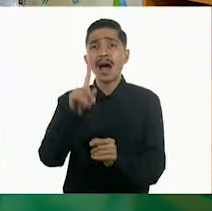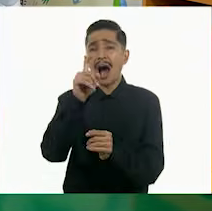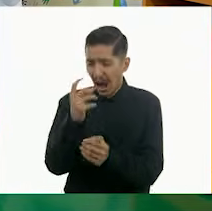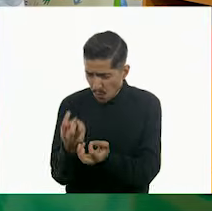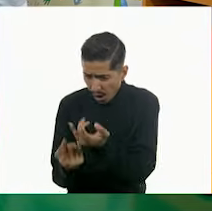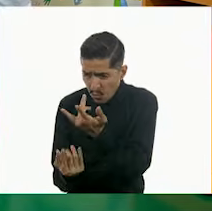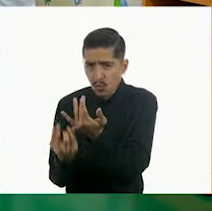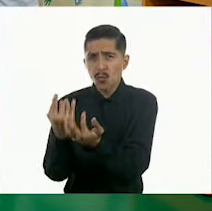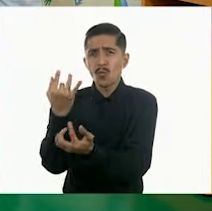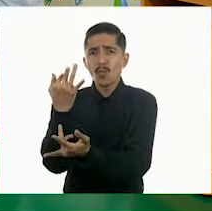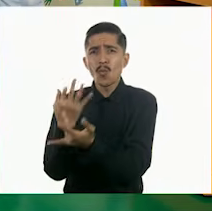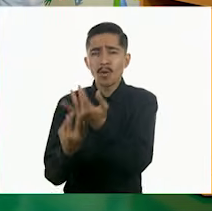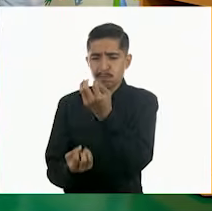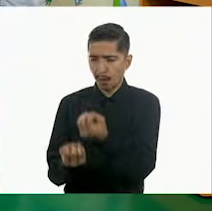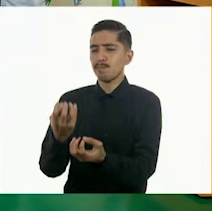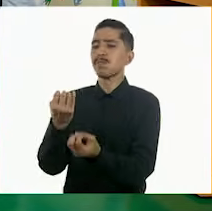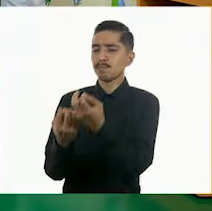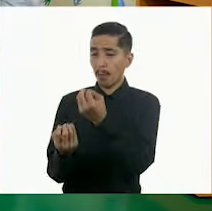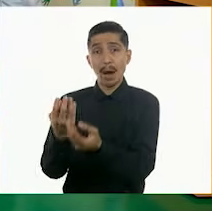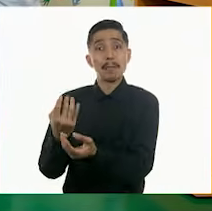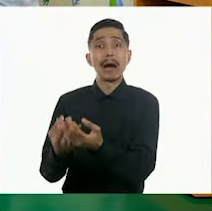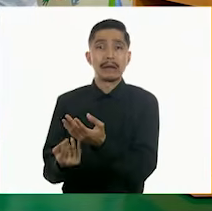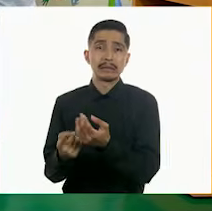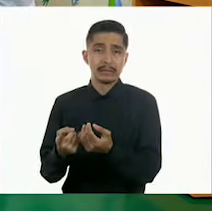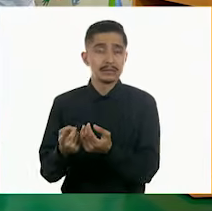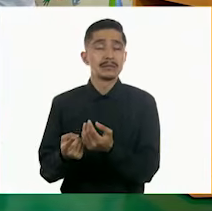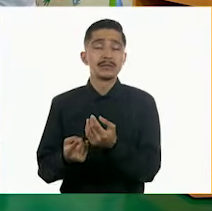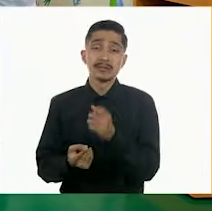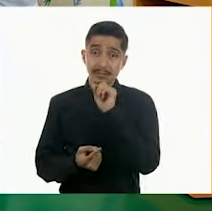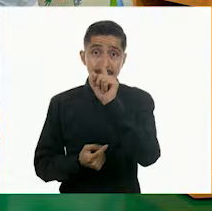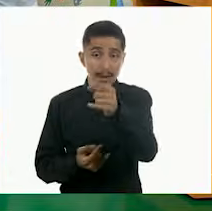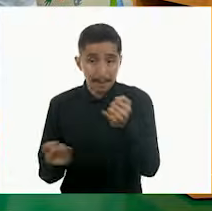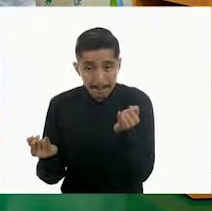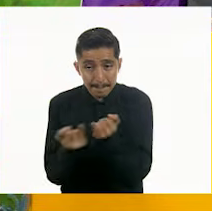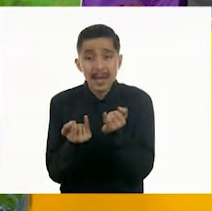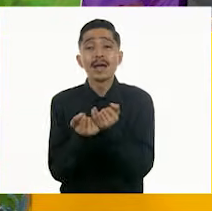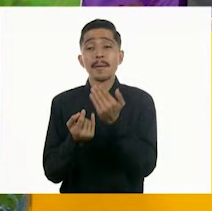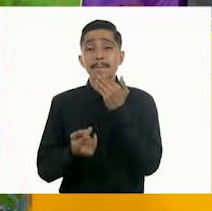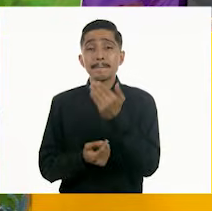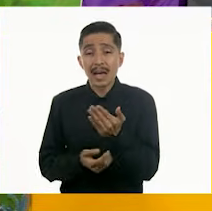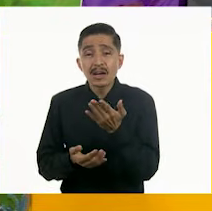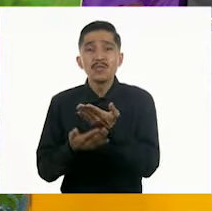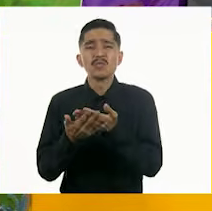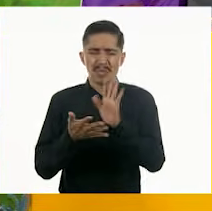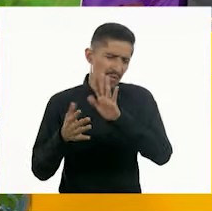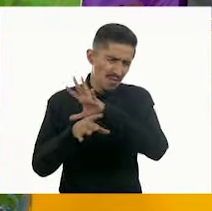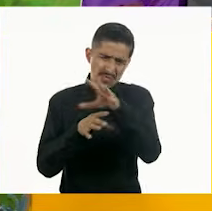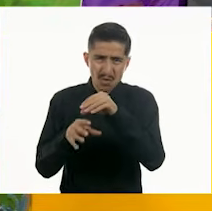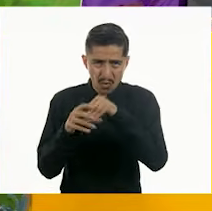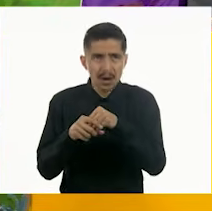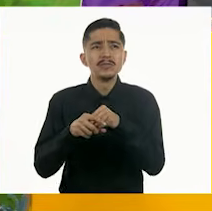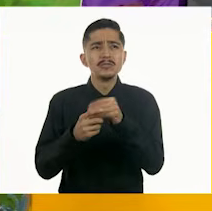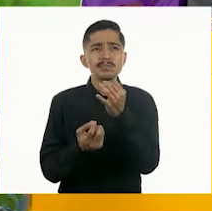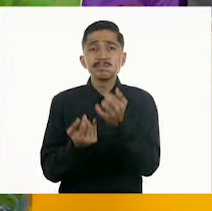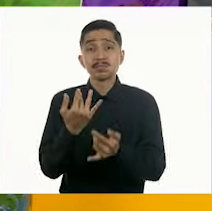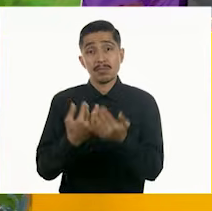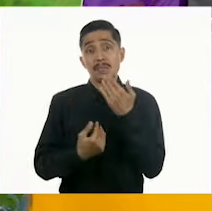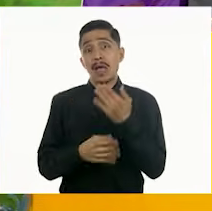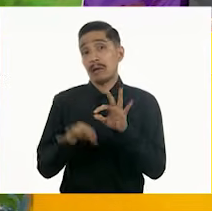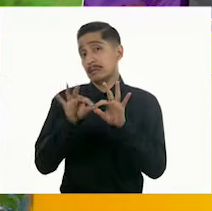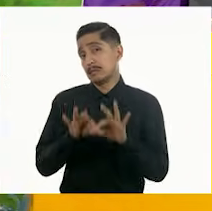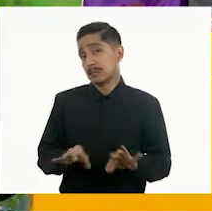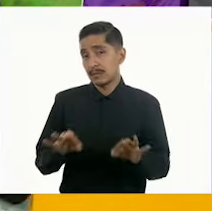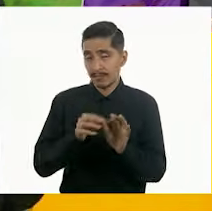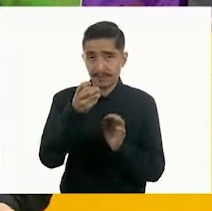Las sopas que nos haga, que nos prepare mamá allá en casa, también hay que hervirlas. los guisantes. Muy